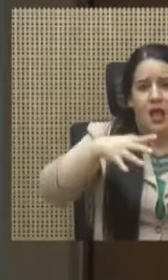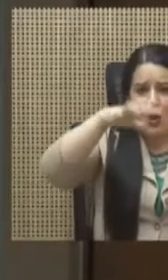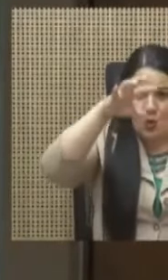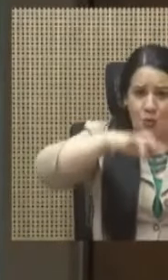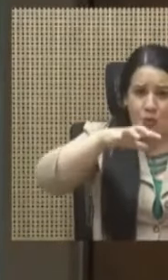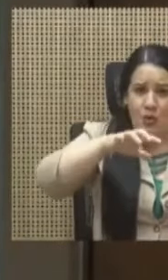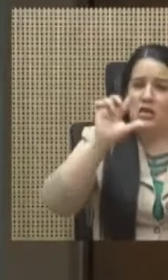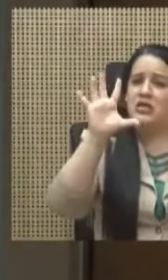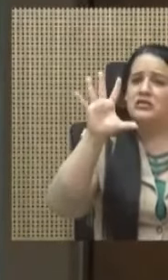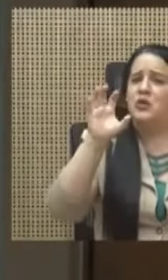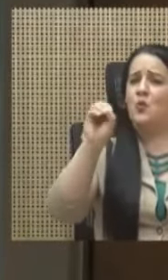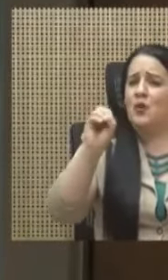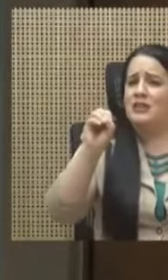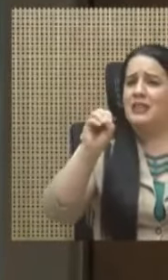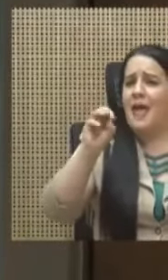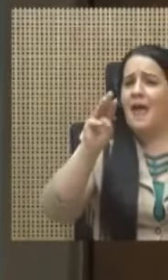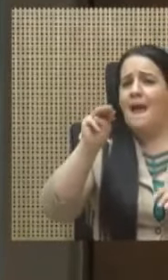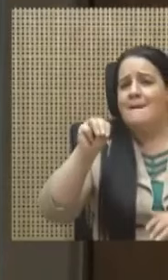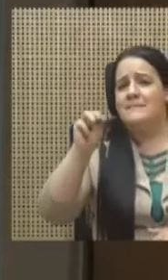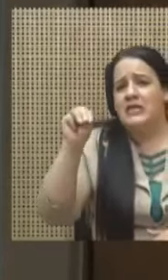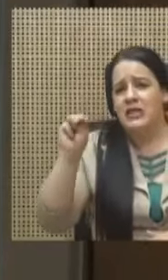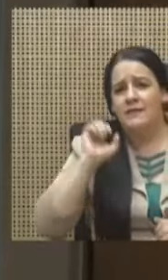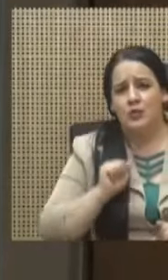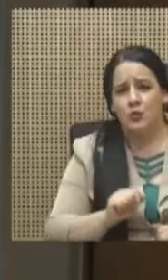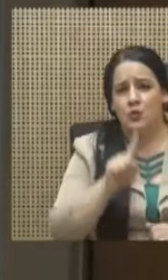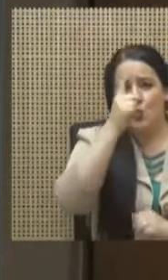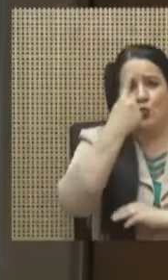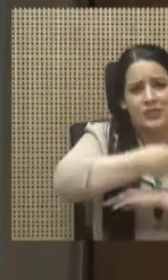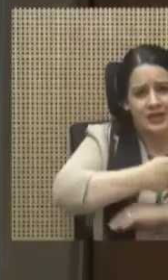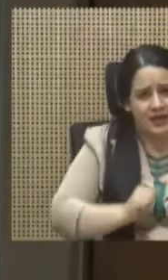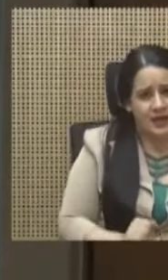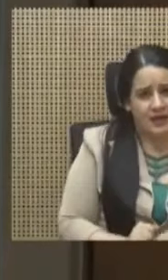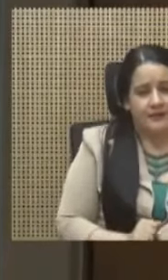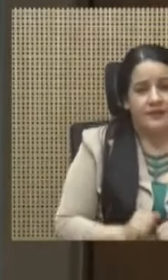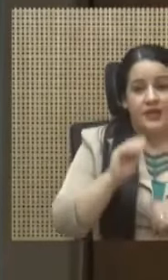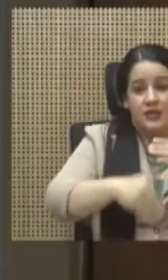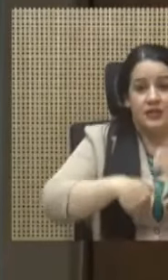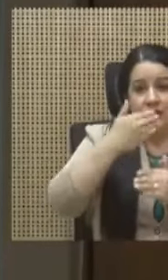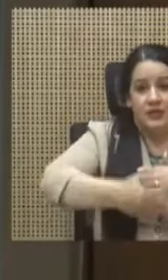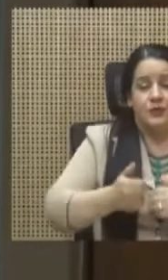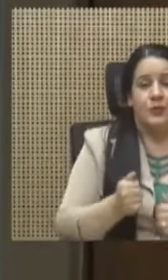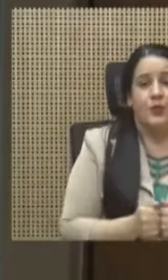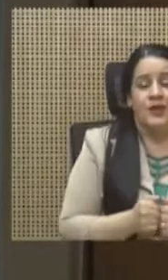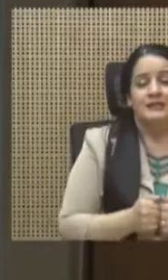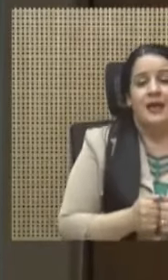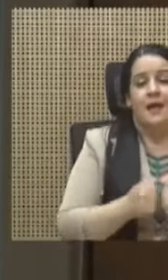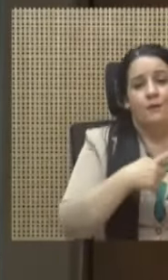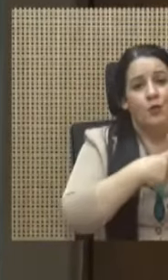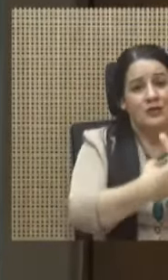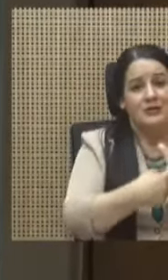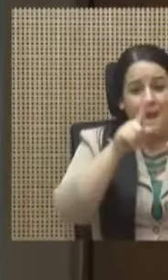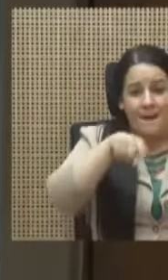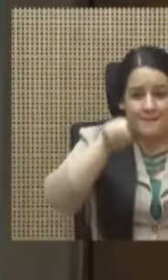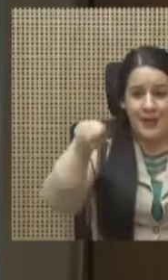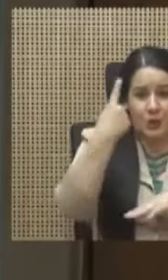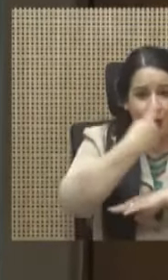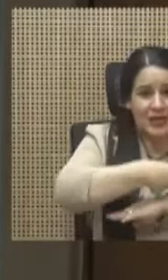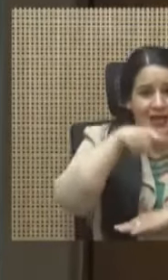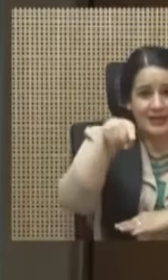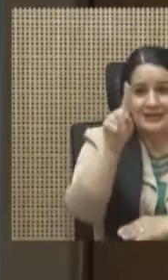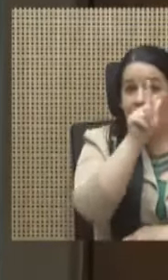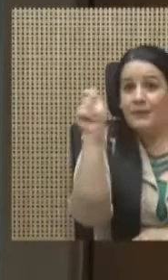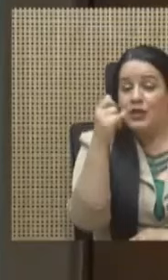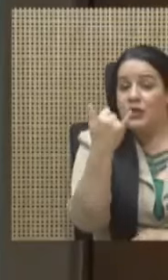50 mm en un día y después demuestran que en varios días de ese mes ya no en